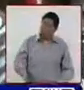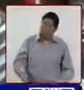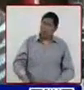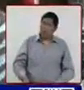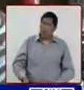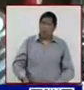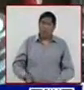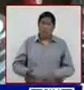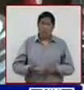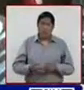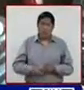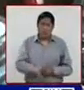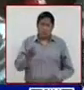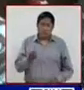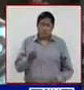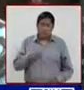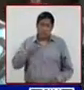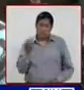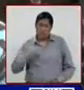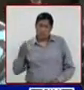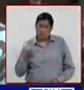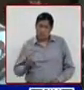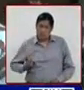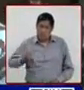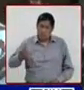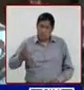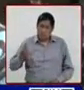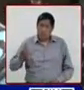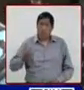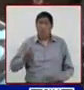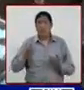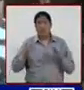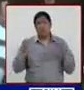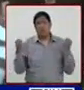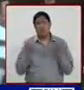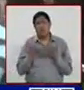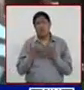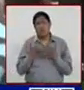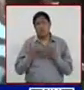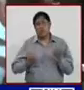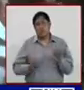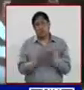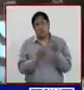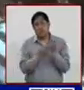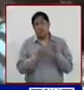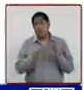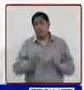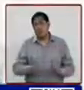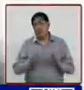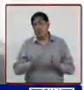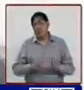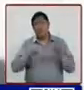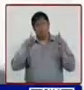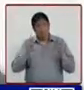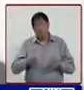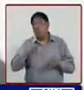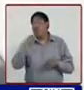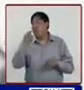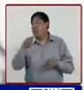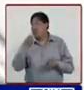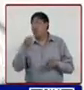Están armados con cuchillo, algunos siempre están con cuchillo. Ya tengo miedo yo también de apoyar a la gente, digamos. La gente